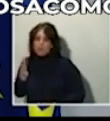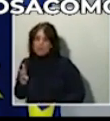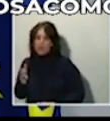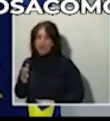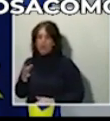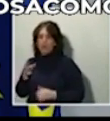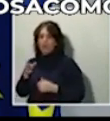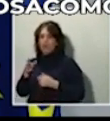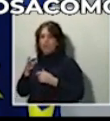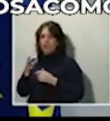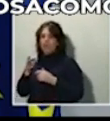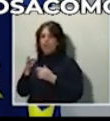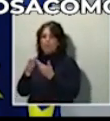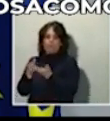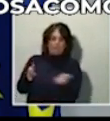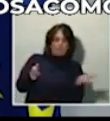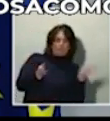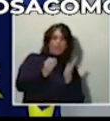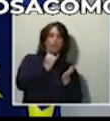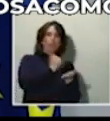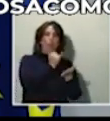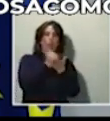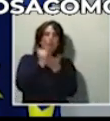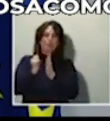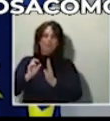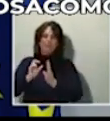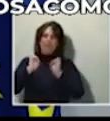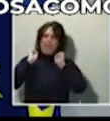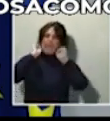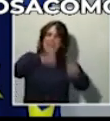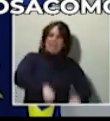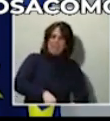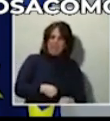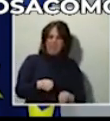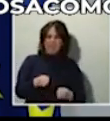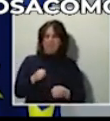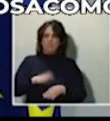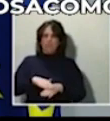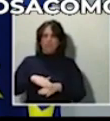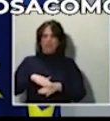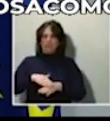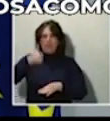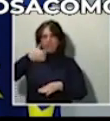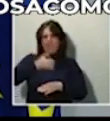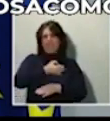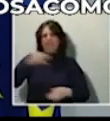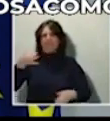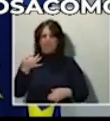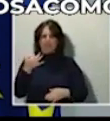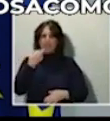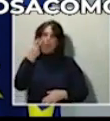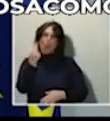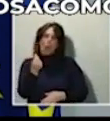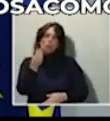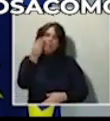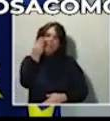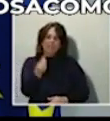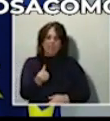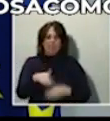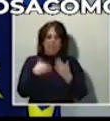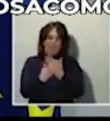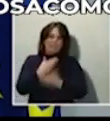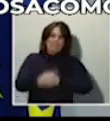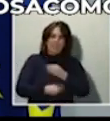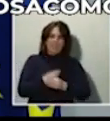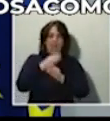ese desarrollo de las pruebas para permitir establecer una logística más eficiente en un periodo de 2 o 3 días. Ahora mismo no se están realizando pruebas